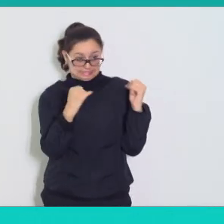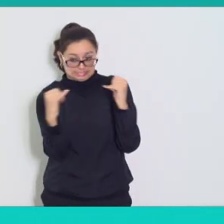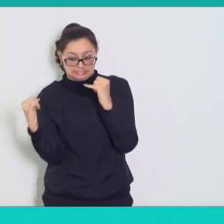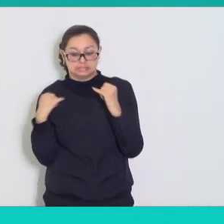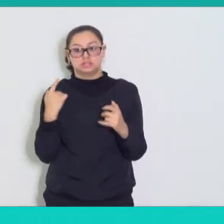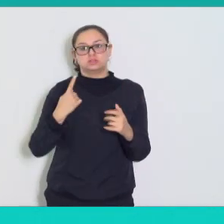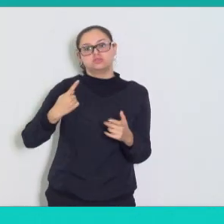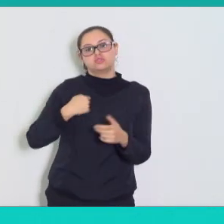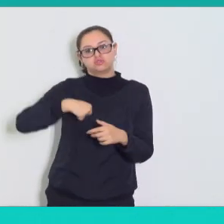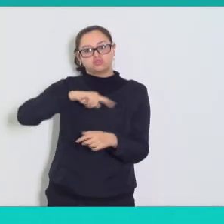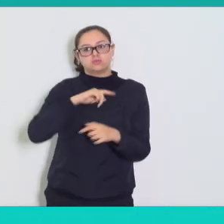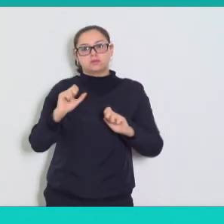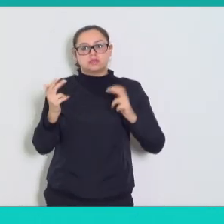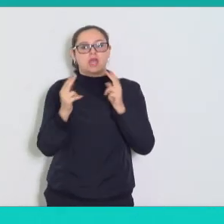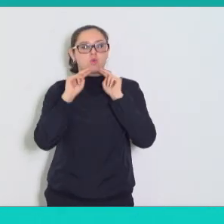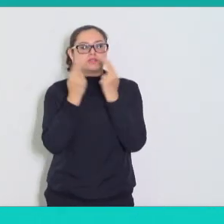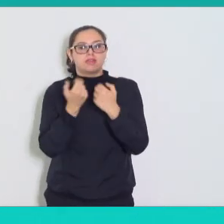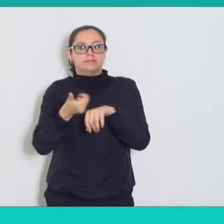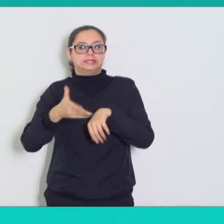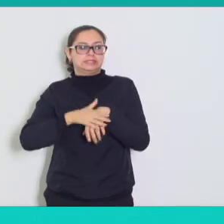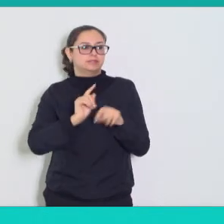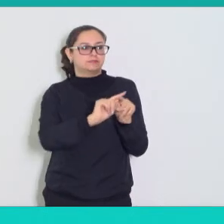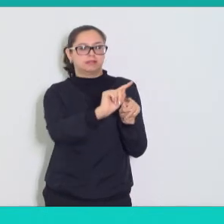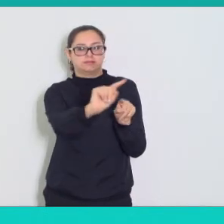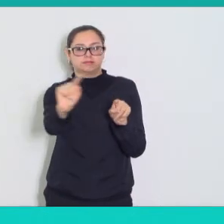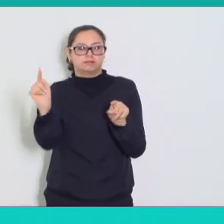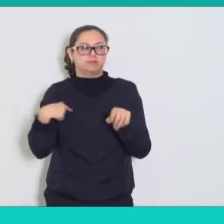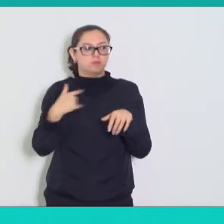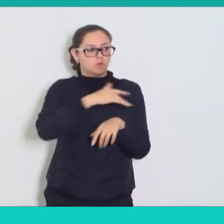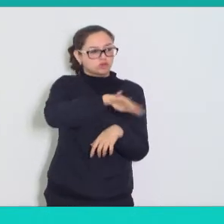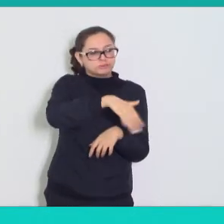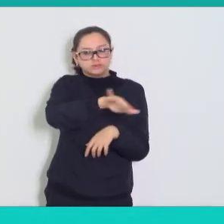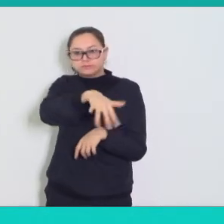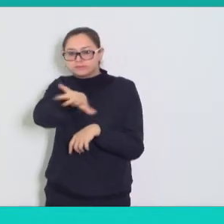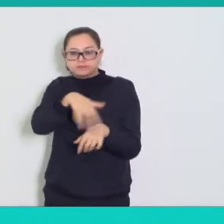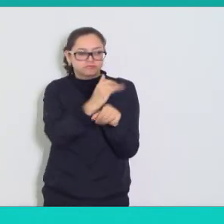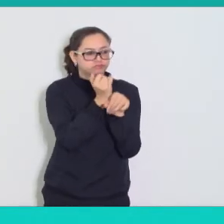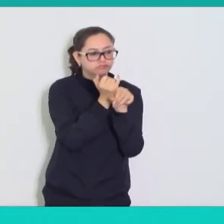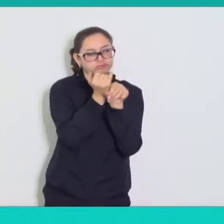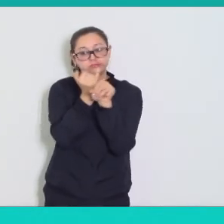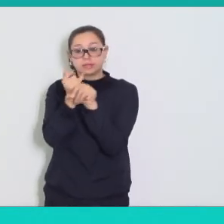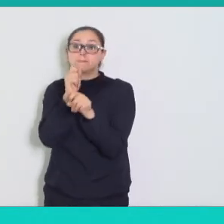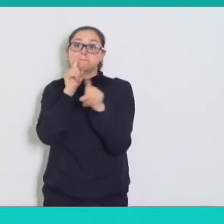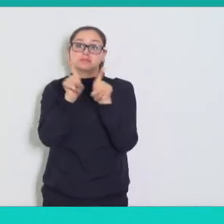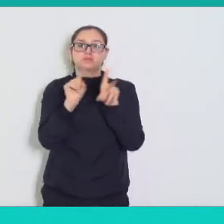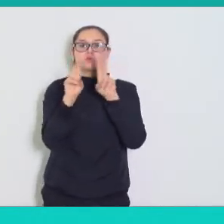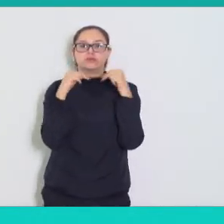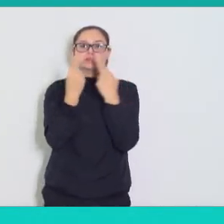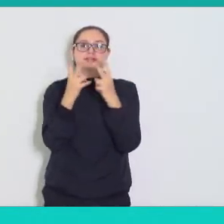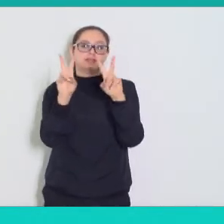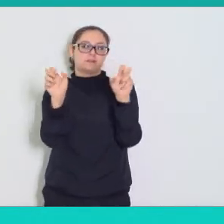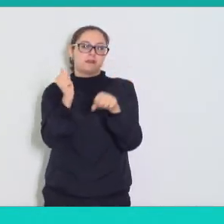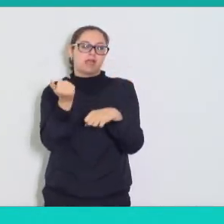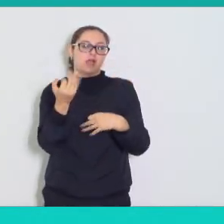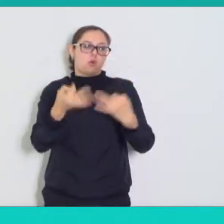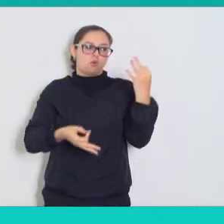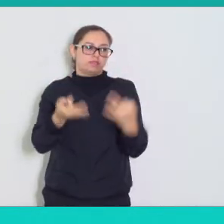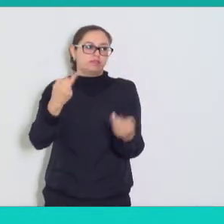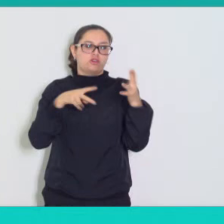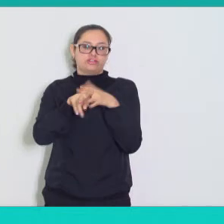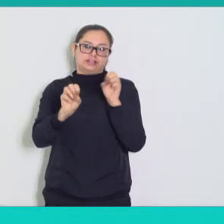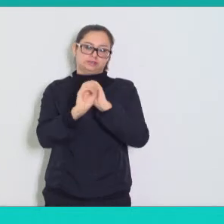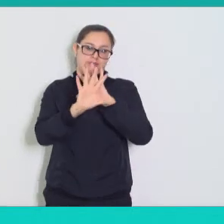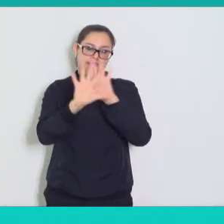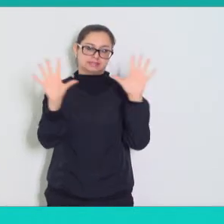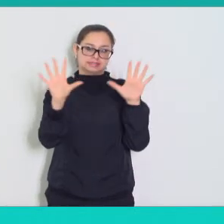administrativas competentes entre las que no podría faltar la unidad de asuntos jurídicos y transparencia